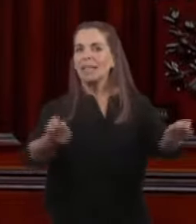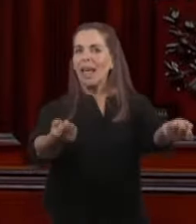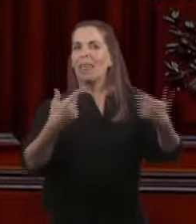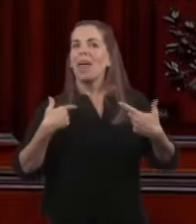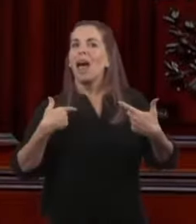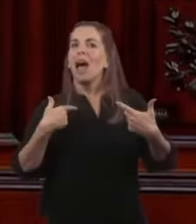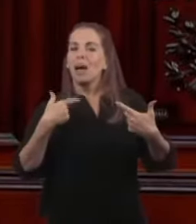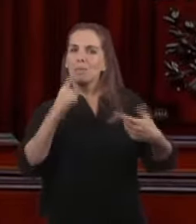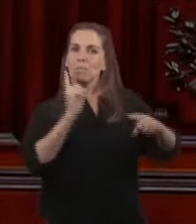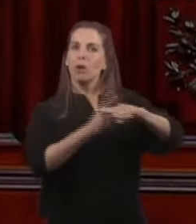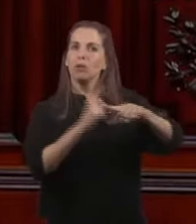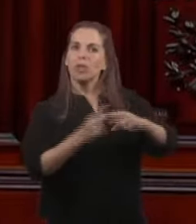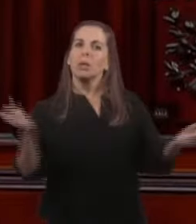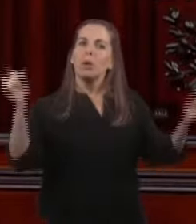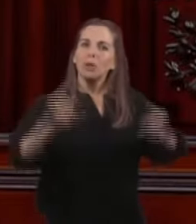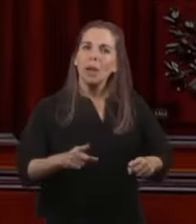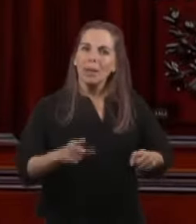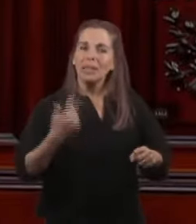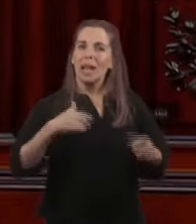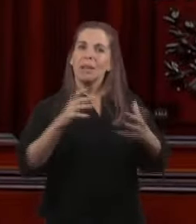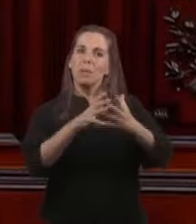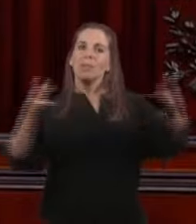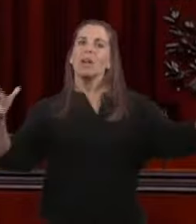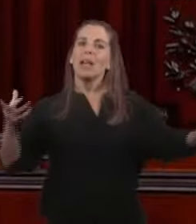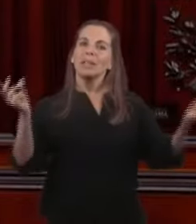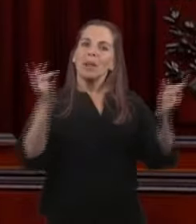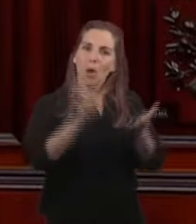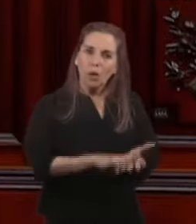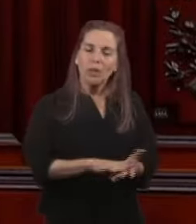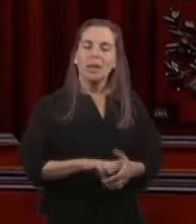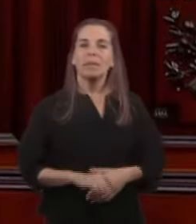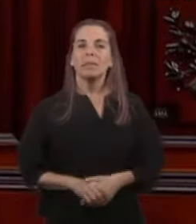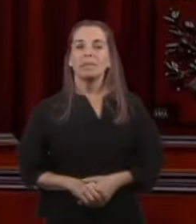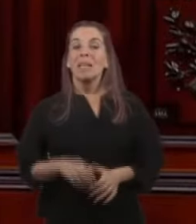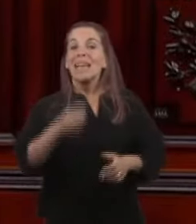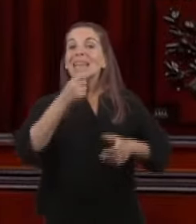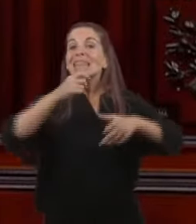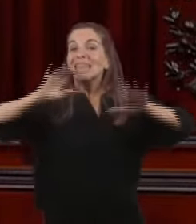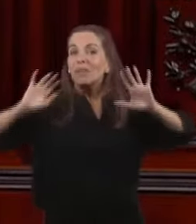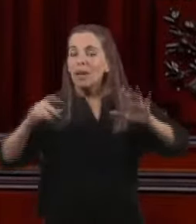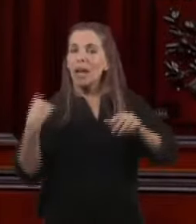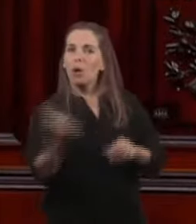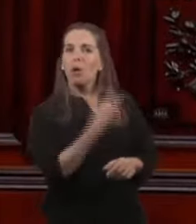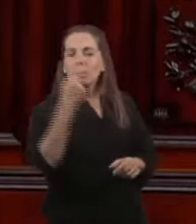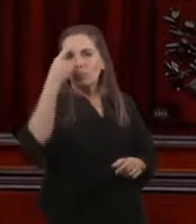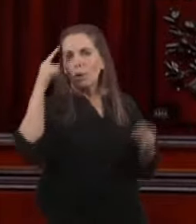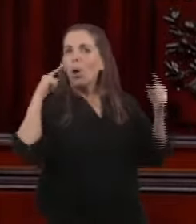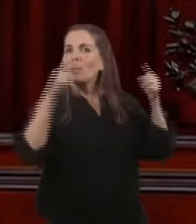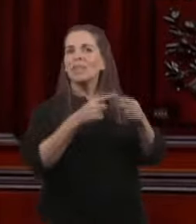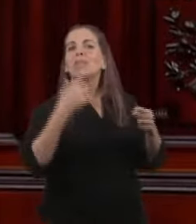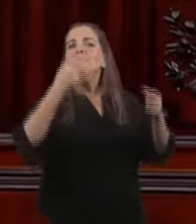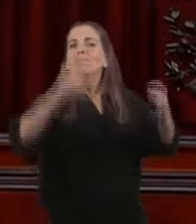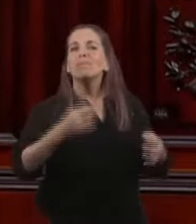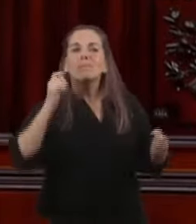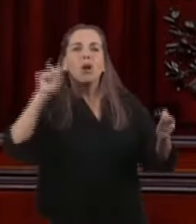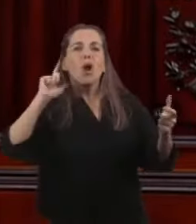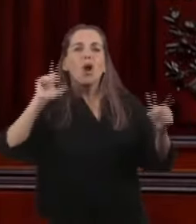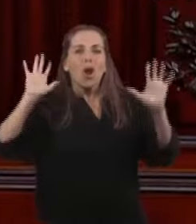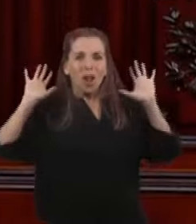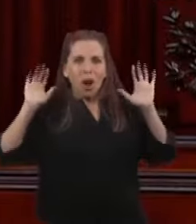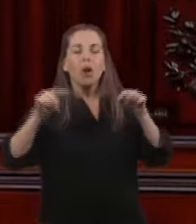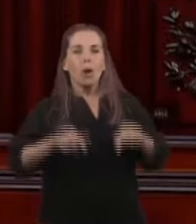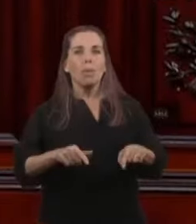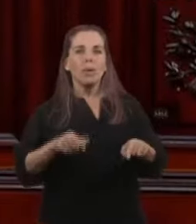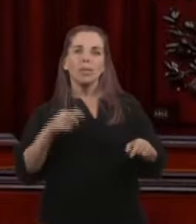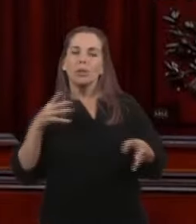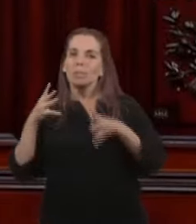de nuevo sin embargo Incluso si todo saliera como pensamos esta guerra que llevamos adelante contra